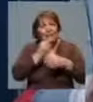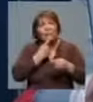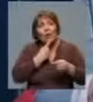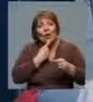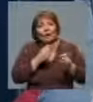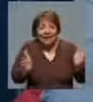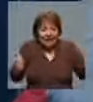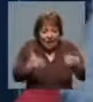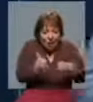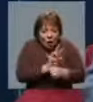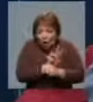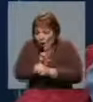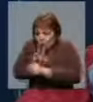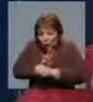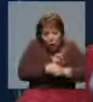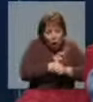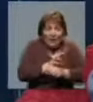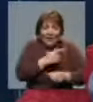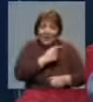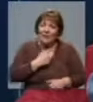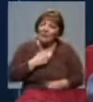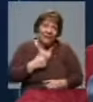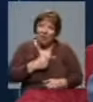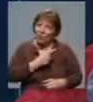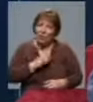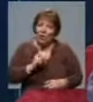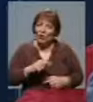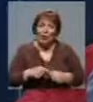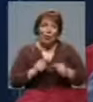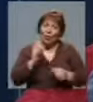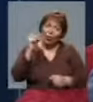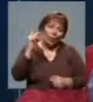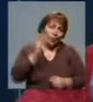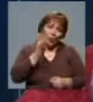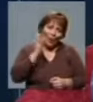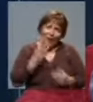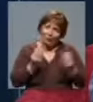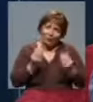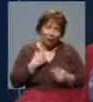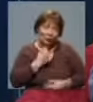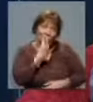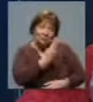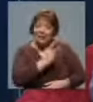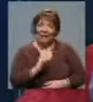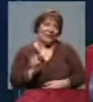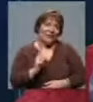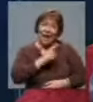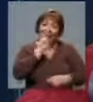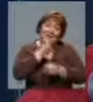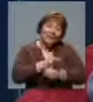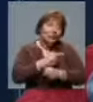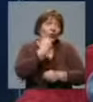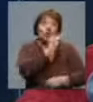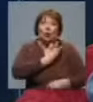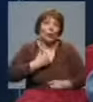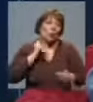proteccionista que yo la veo de patas cortas pero no me puedo meter en las decisiones